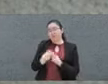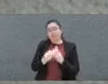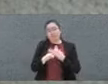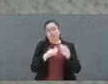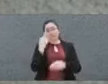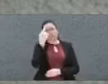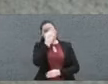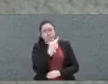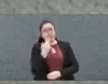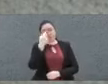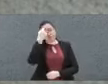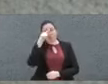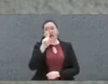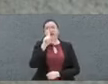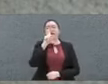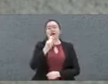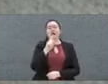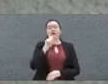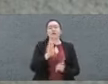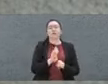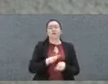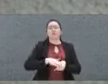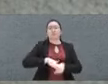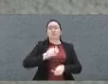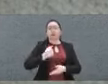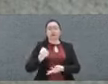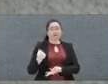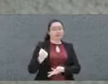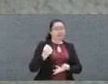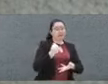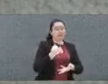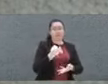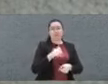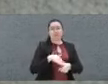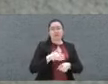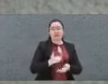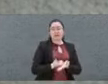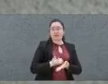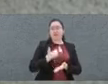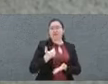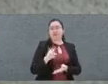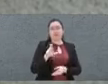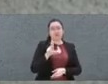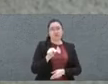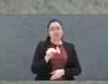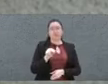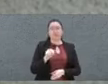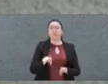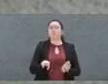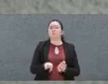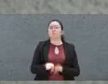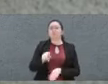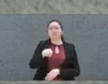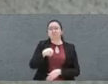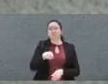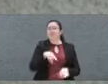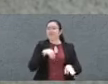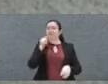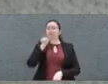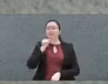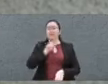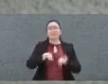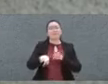de potabilización que no tuvieran un costo tan importante en la operación, de tal manera que siempre estén operando.